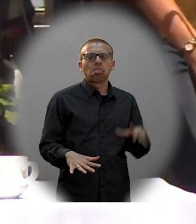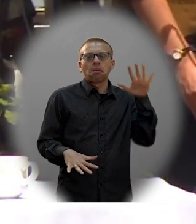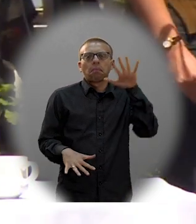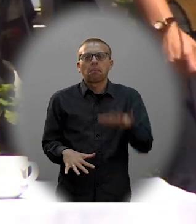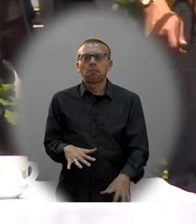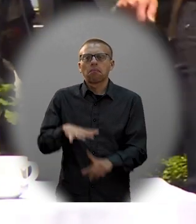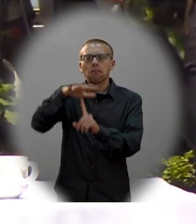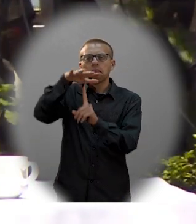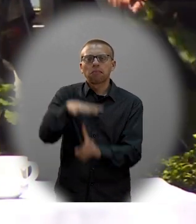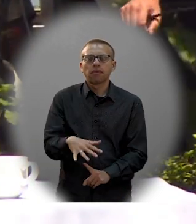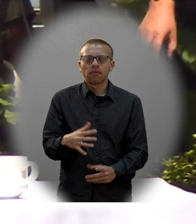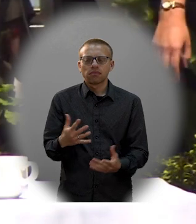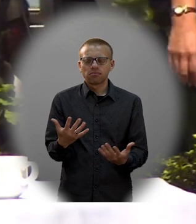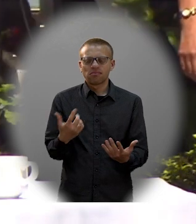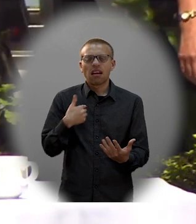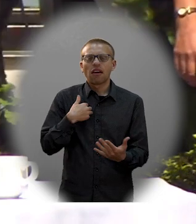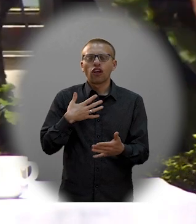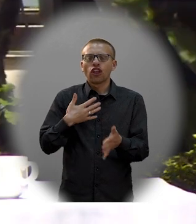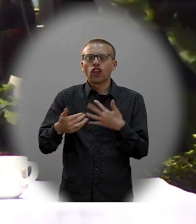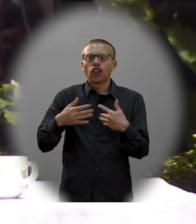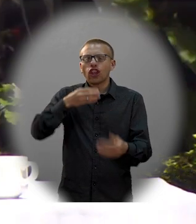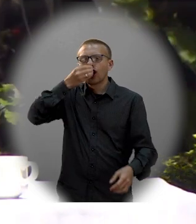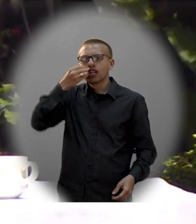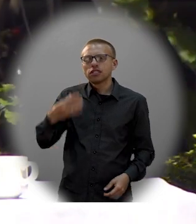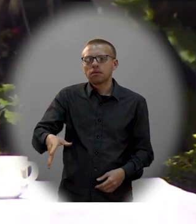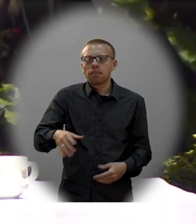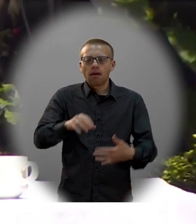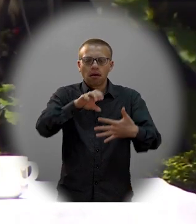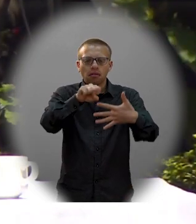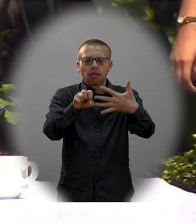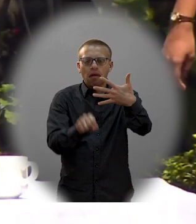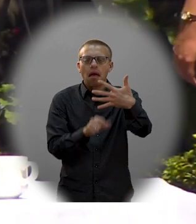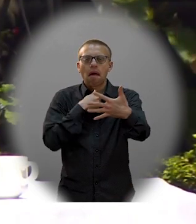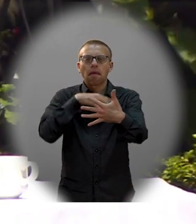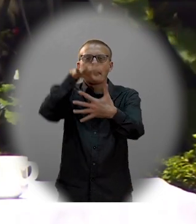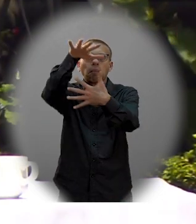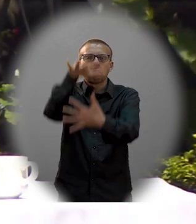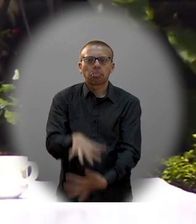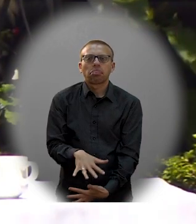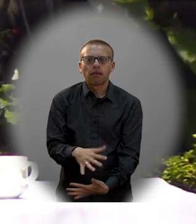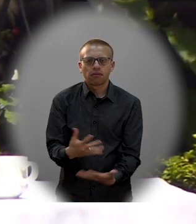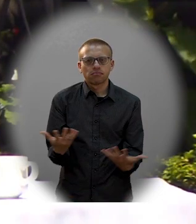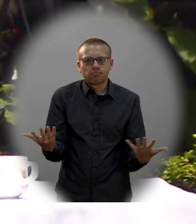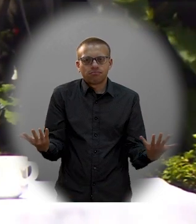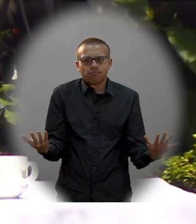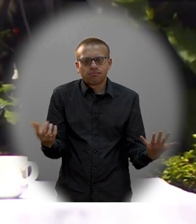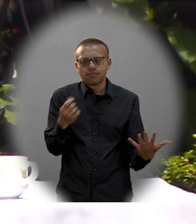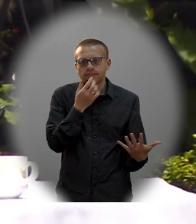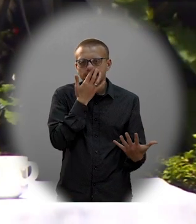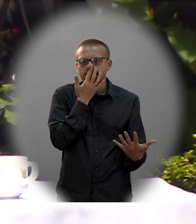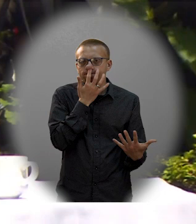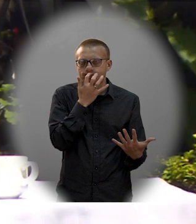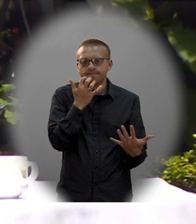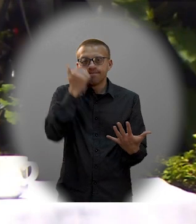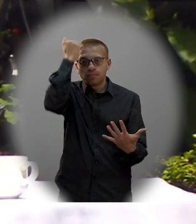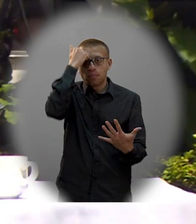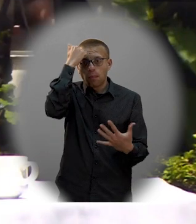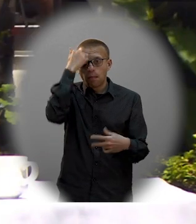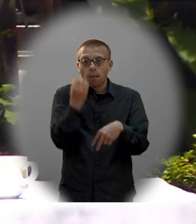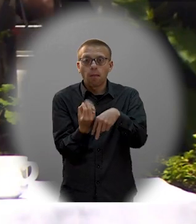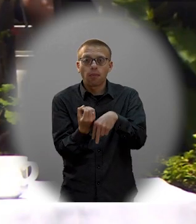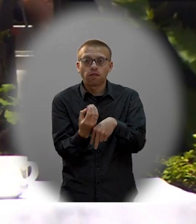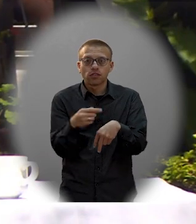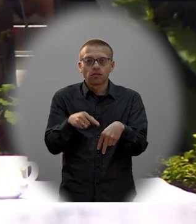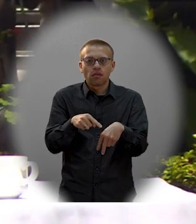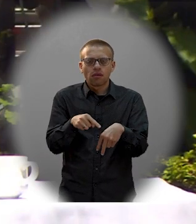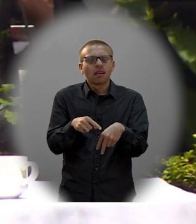sus identidades y diciendo que son superfluas o no existen. Un buen profesor tiene que ser medido por su capacidad